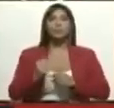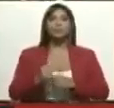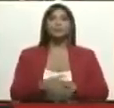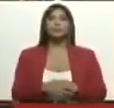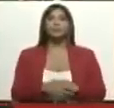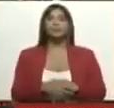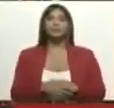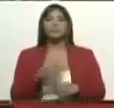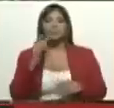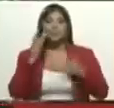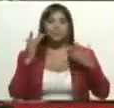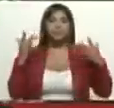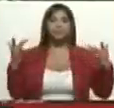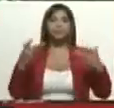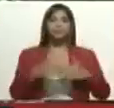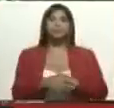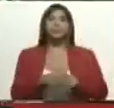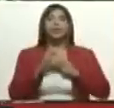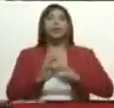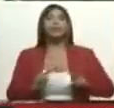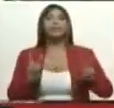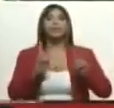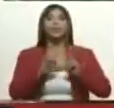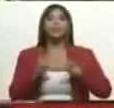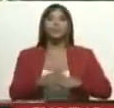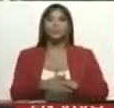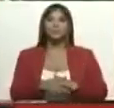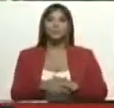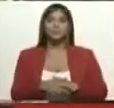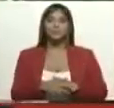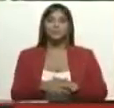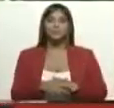con audacia, con valor.